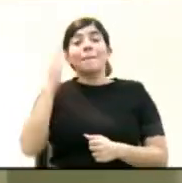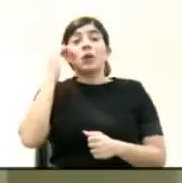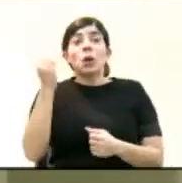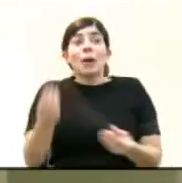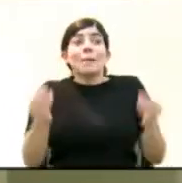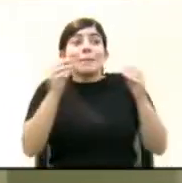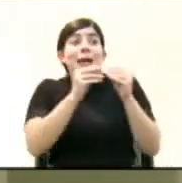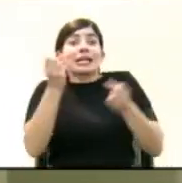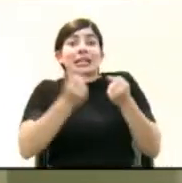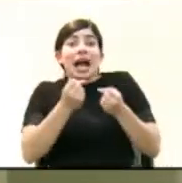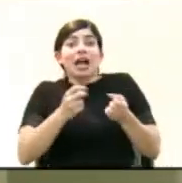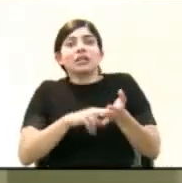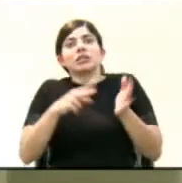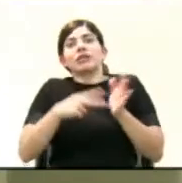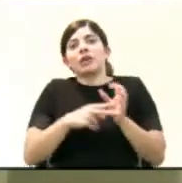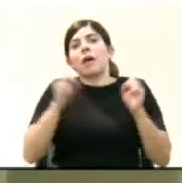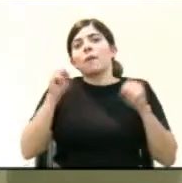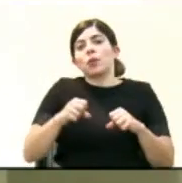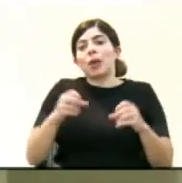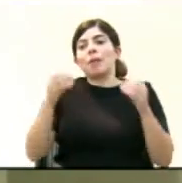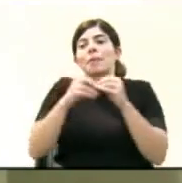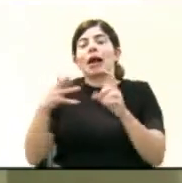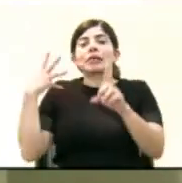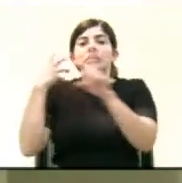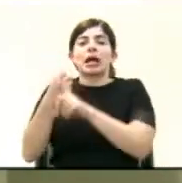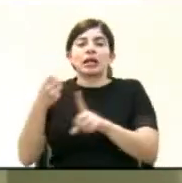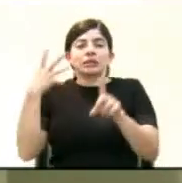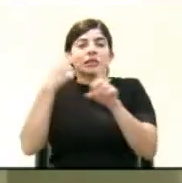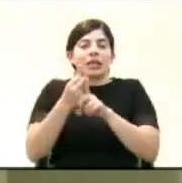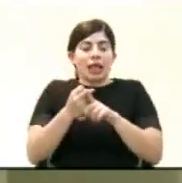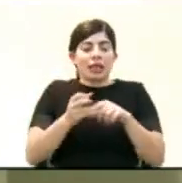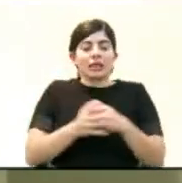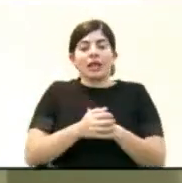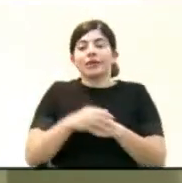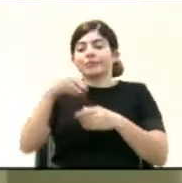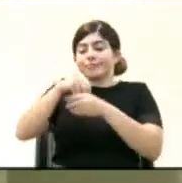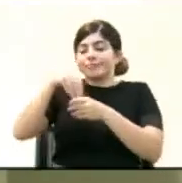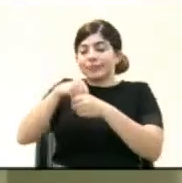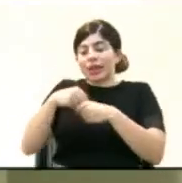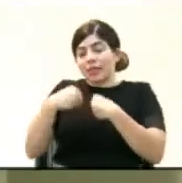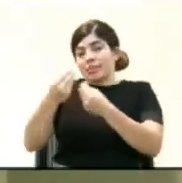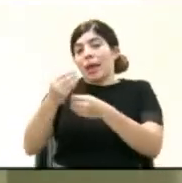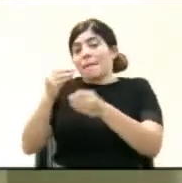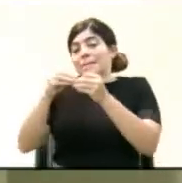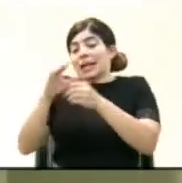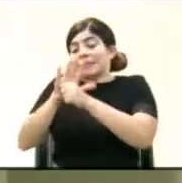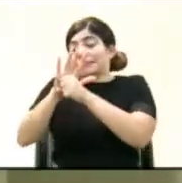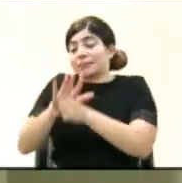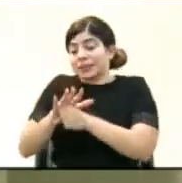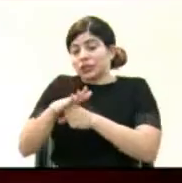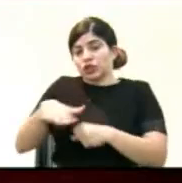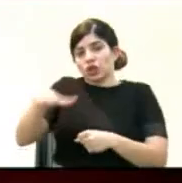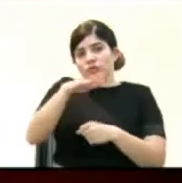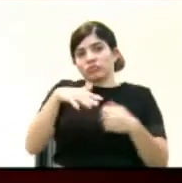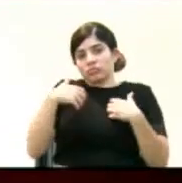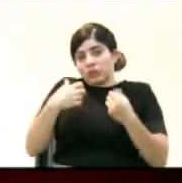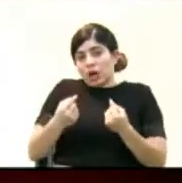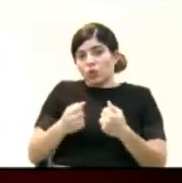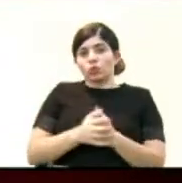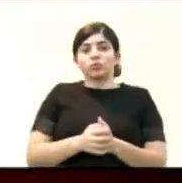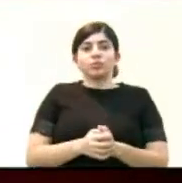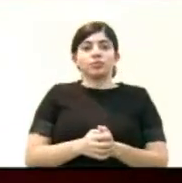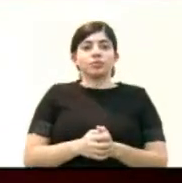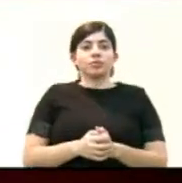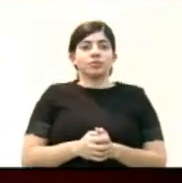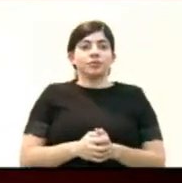más vehículos es más probable que se den accidentes de tránsito que llevan más presión al sistema de salud.